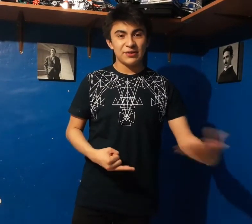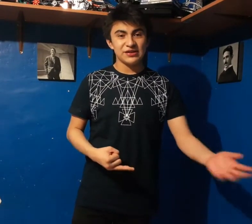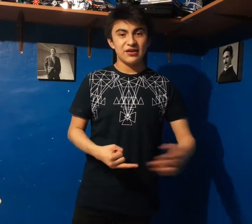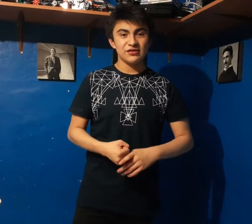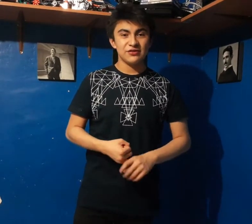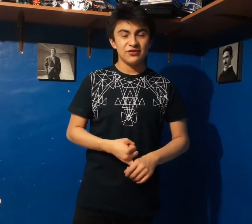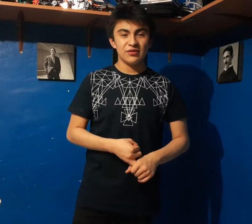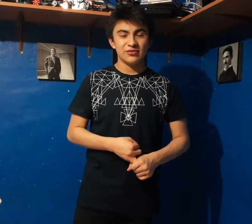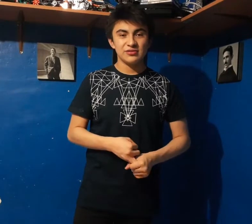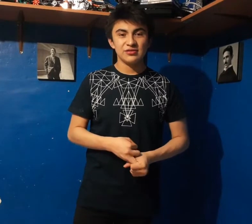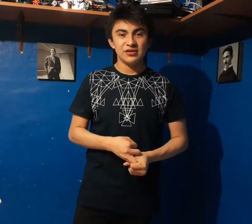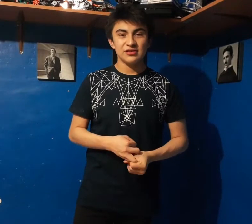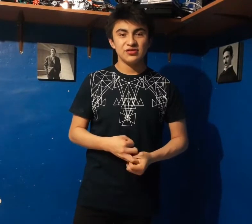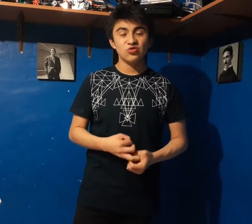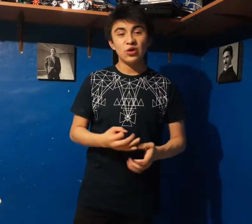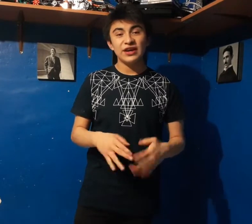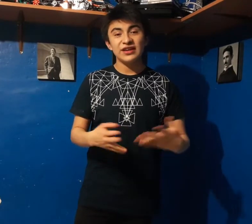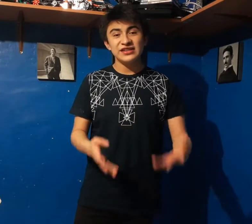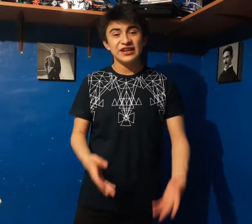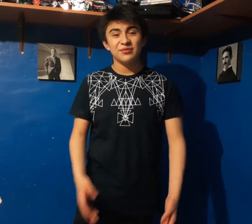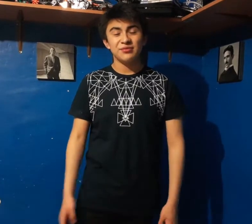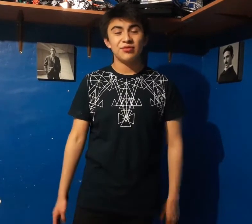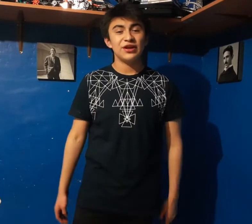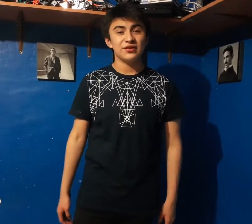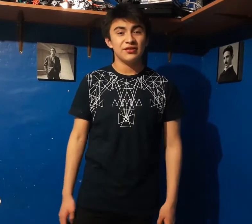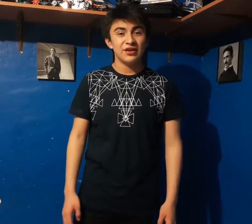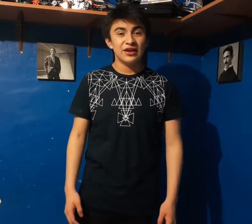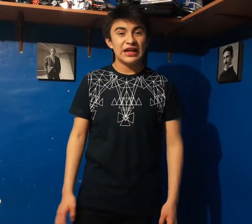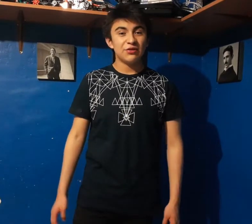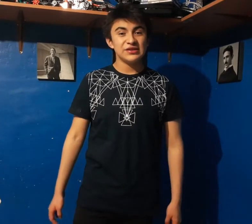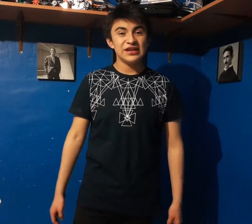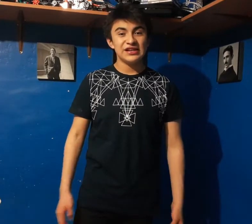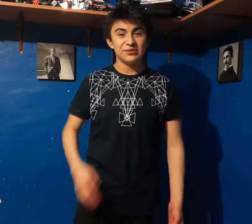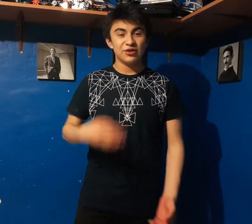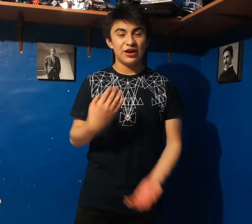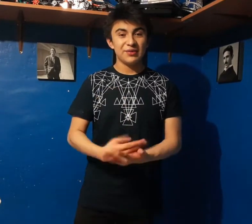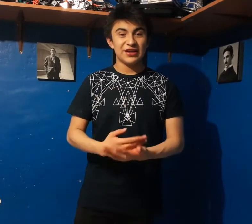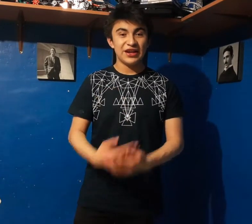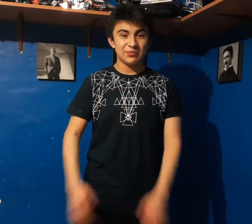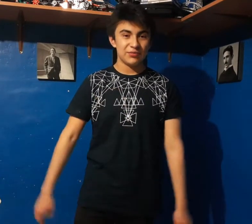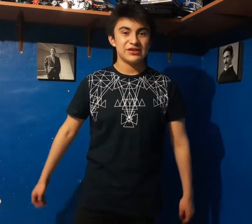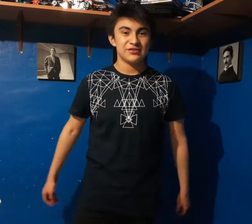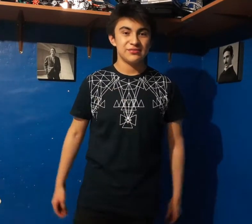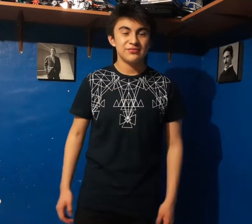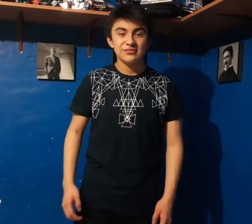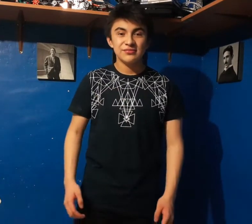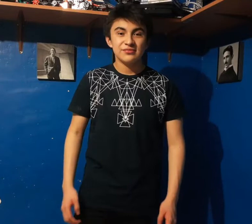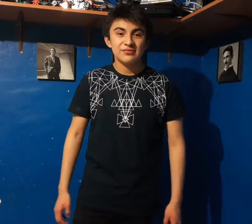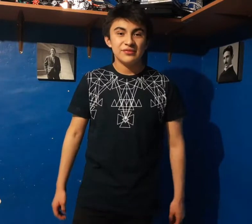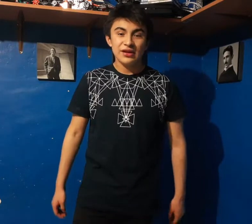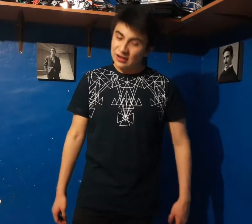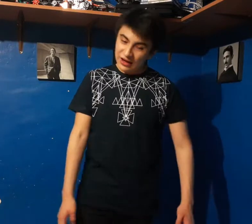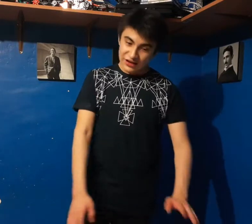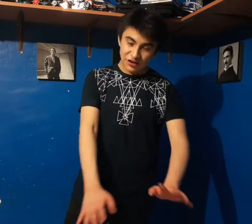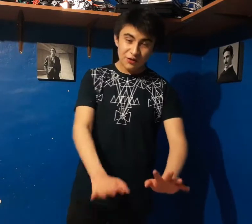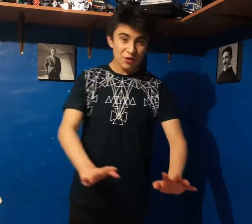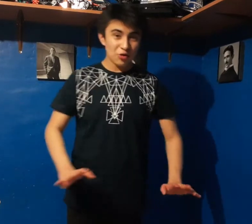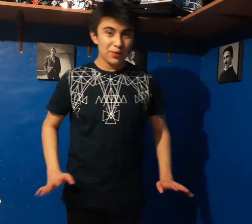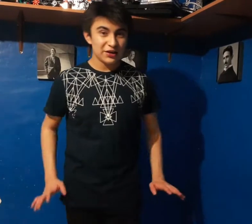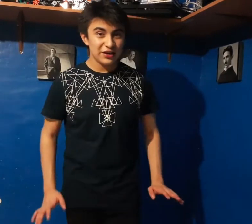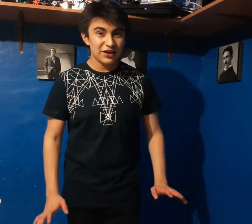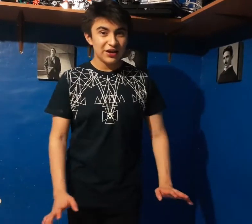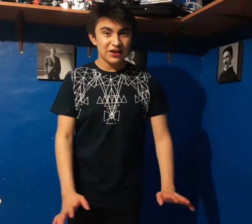no dejar pasar a los enfermos. Su gente seguía muriendo, tanto así que se murió la mitad de la población. Esto